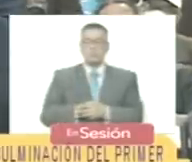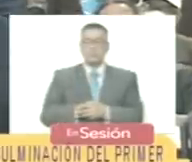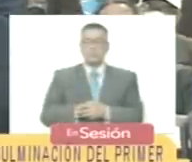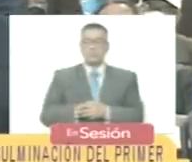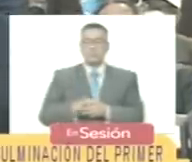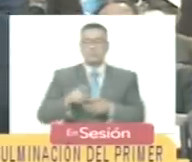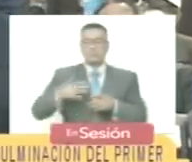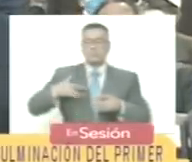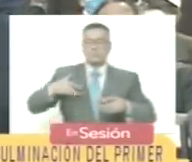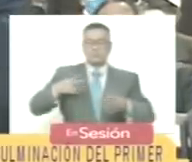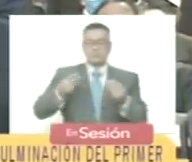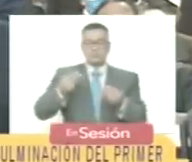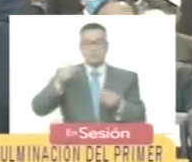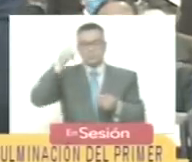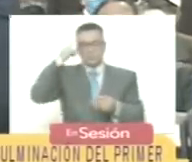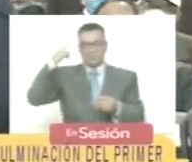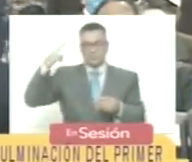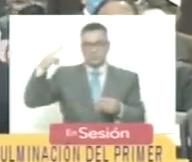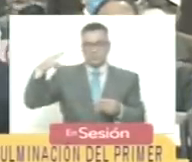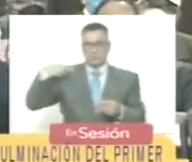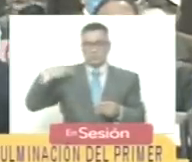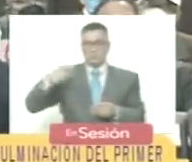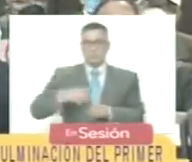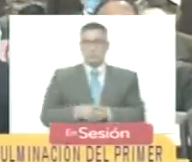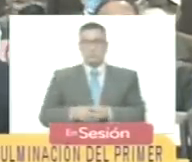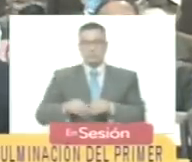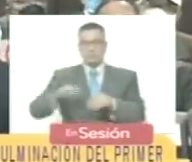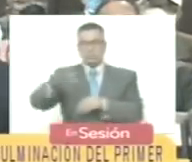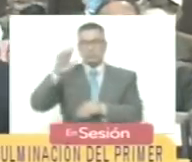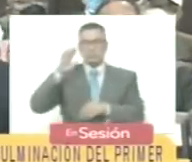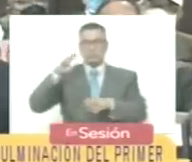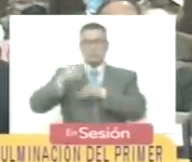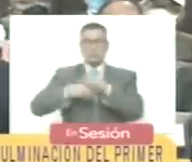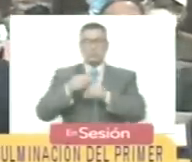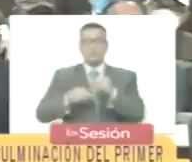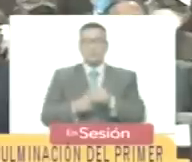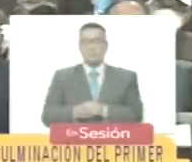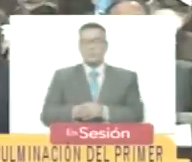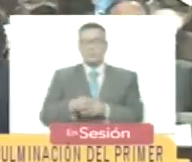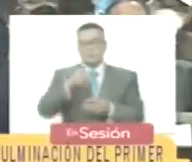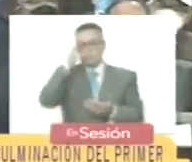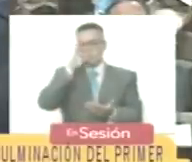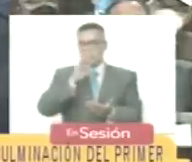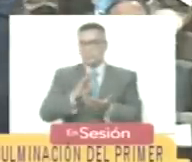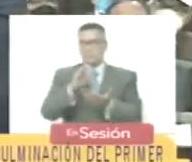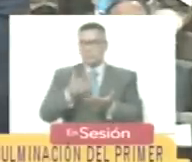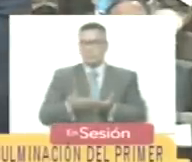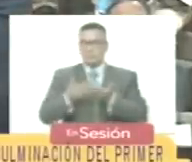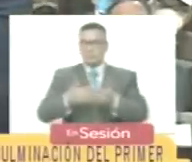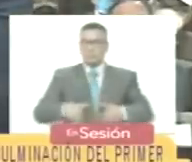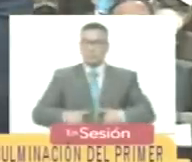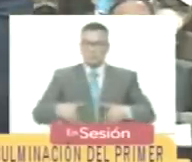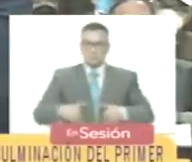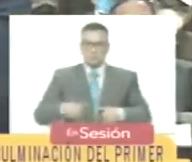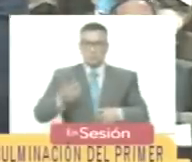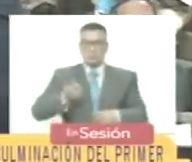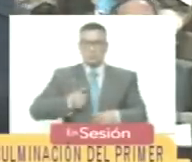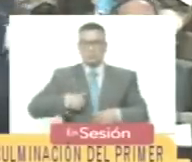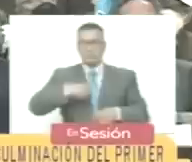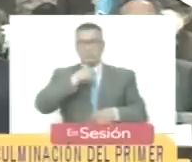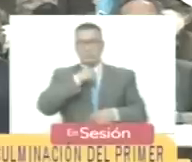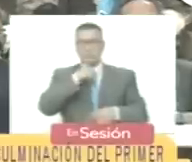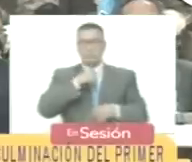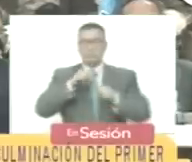hace sentir orgullosos del compromiso asumido y da fe de la entrega, sacrificio, denuedo